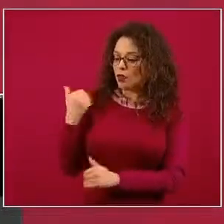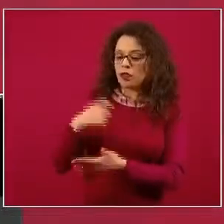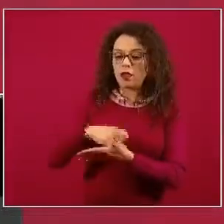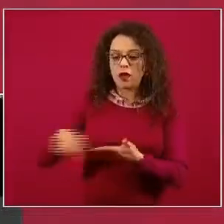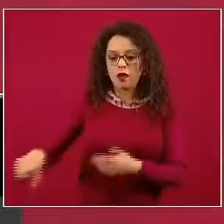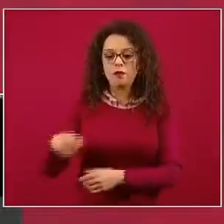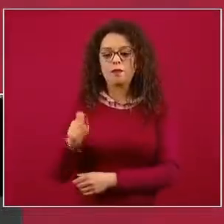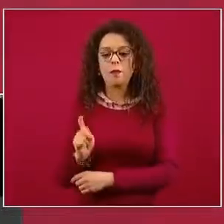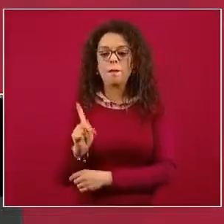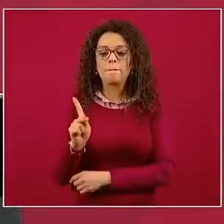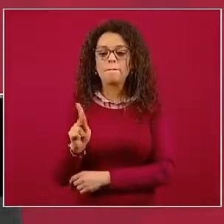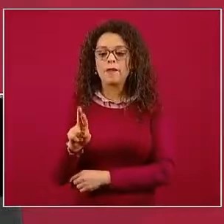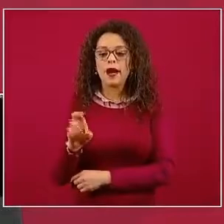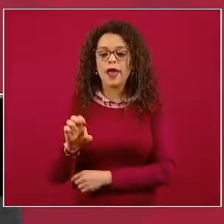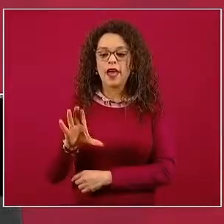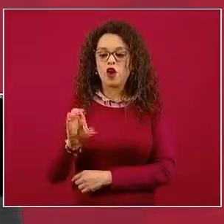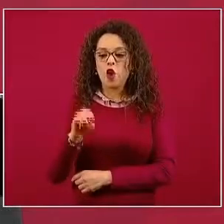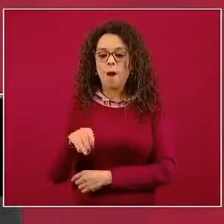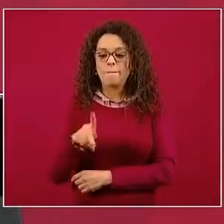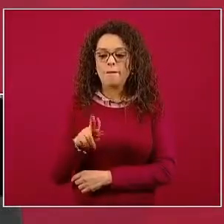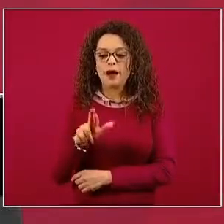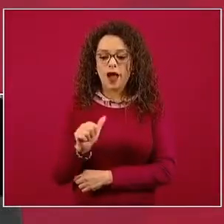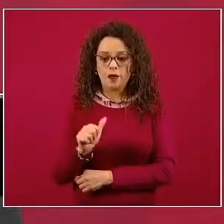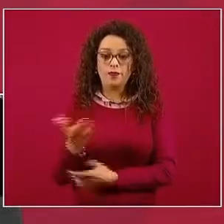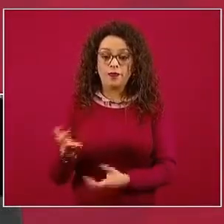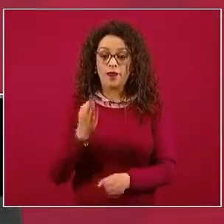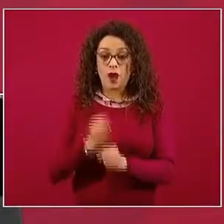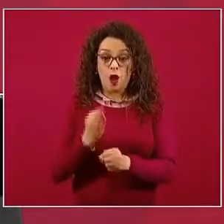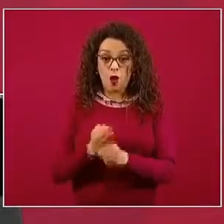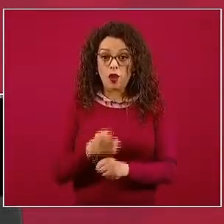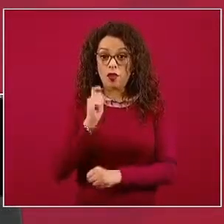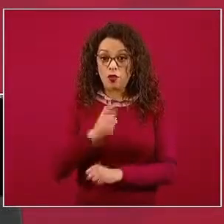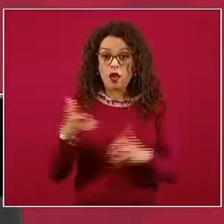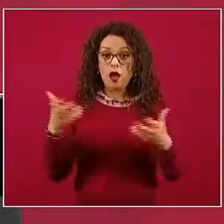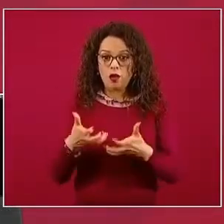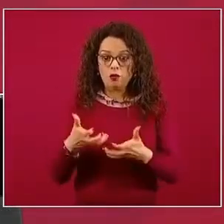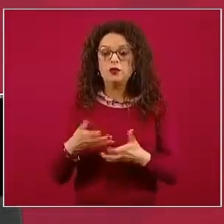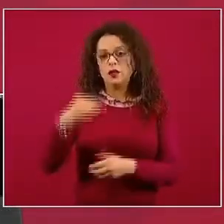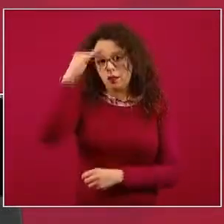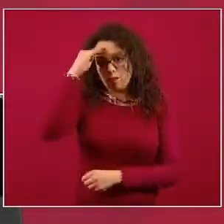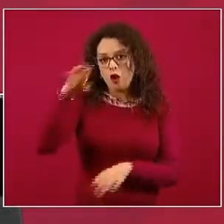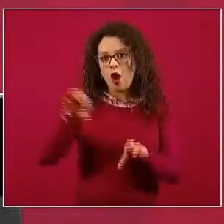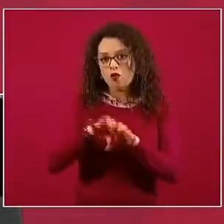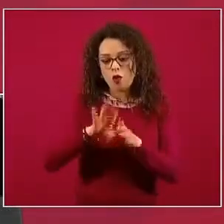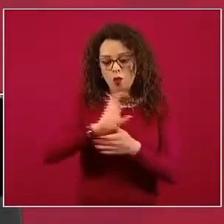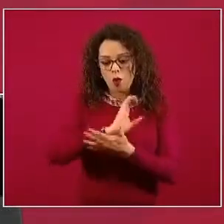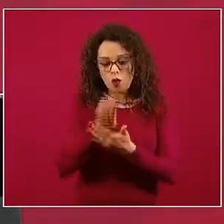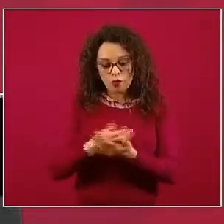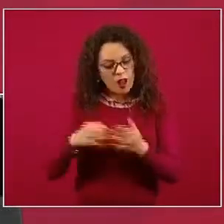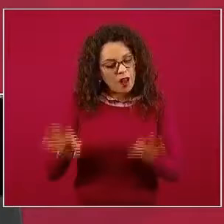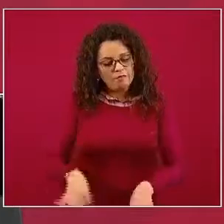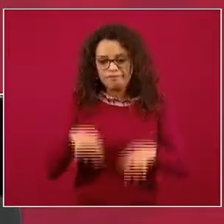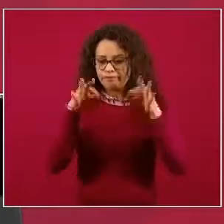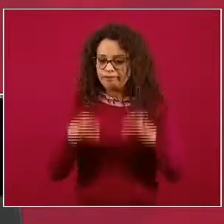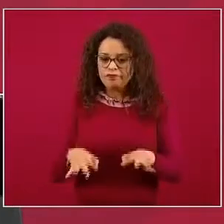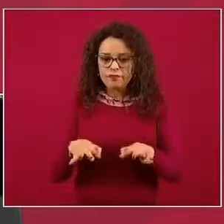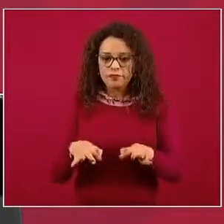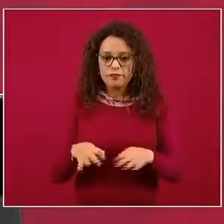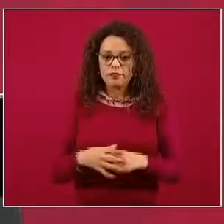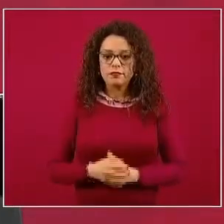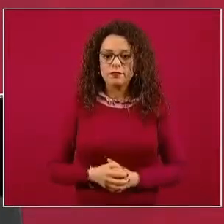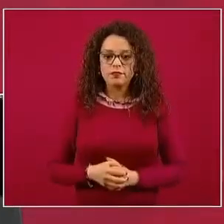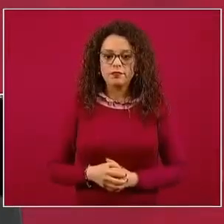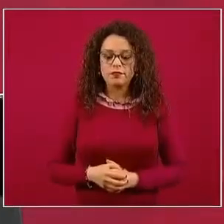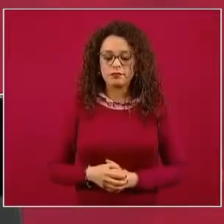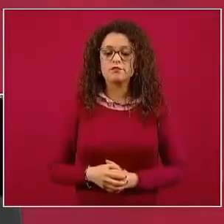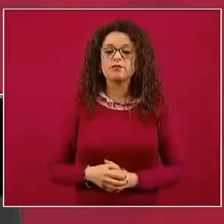semana y estamos ahorita trabajando respecto a un contrato definitivo con Janssen, posiblemente por un número superior